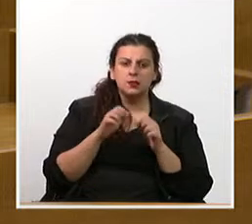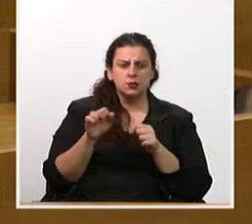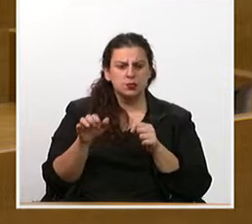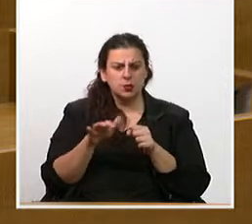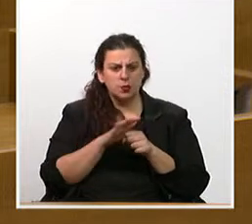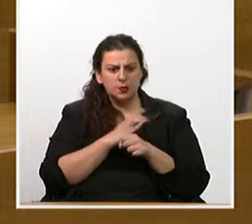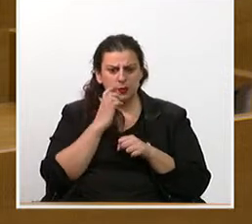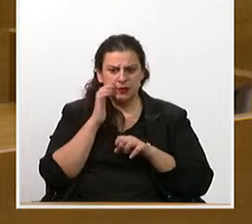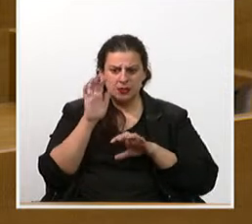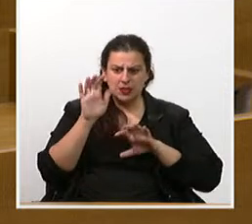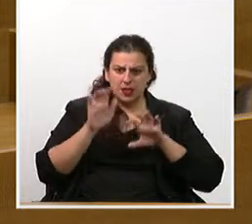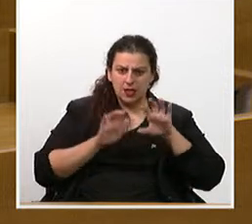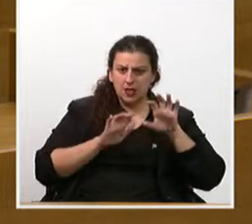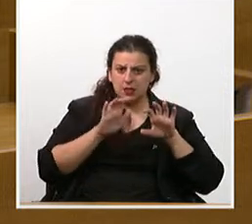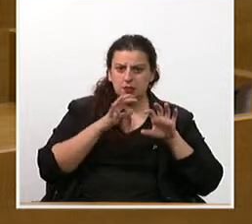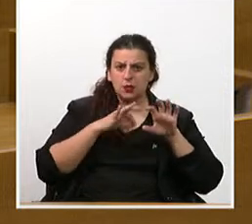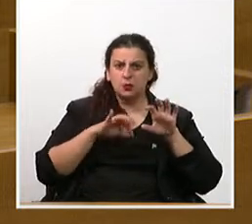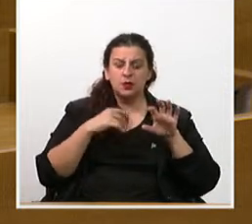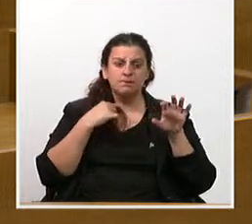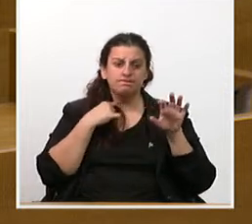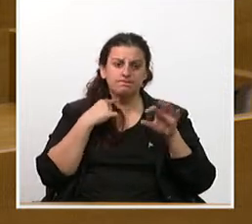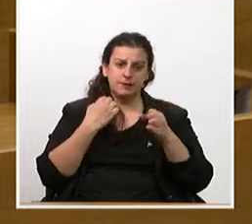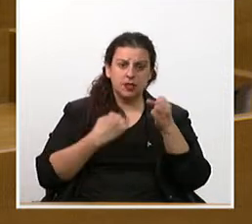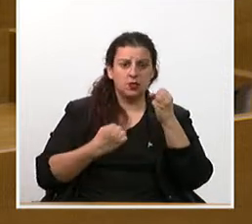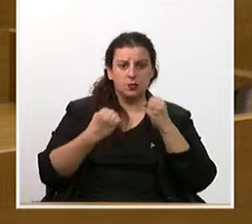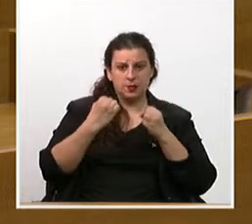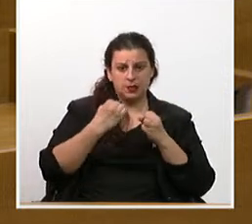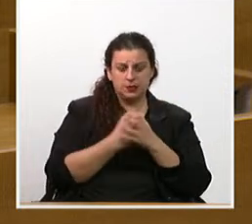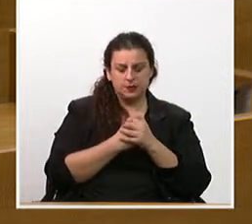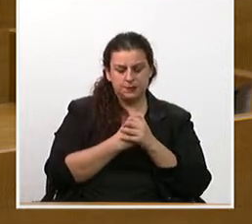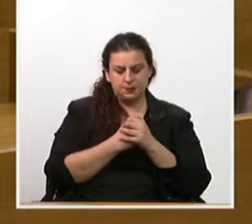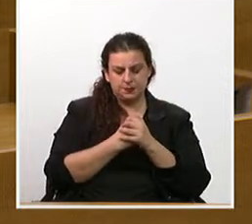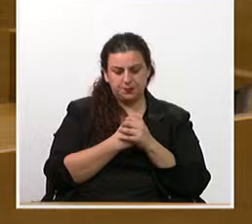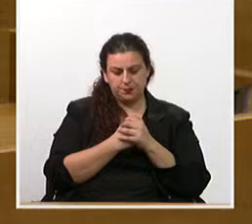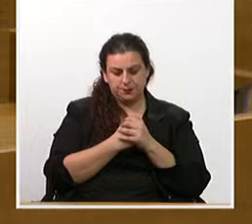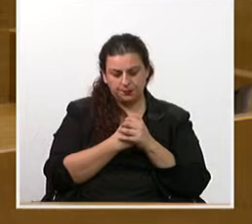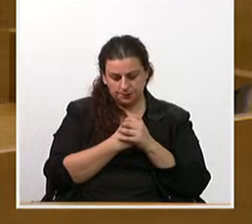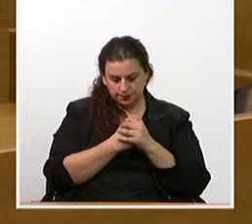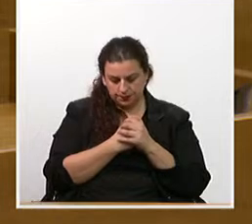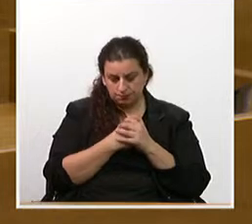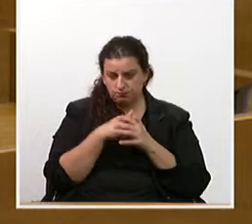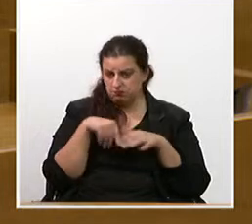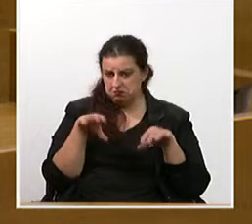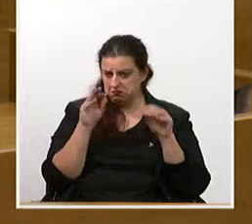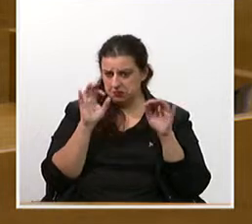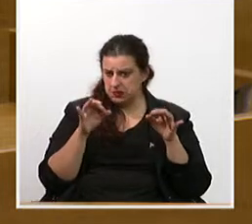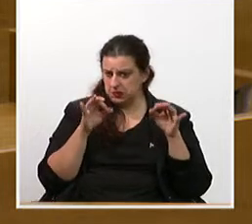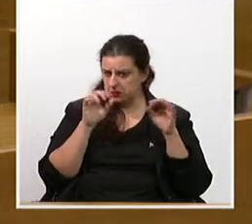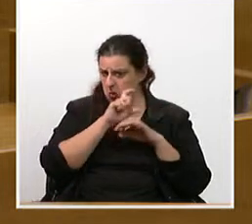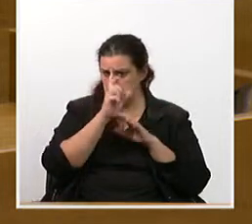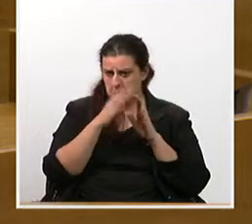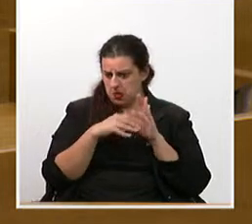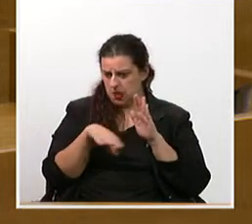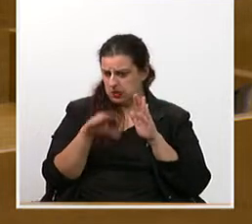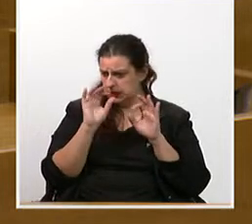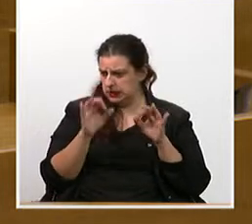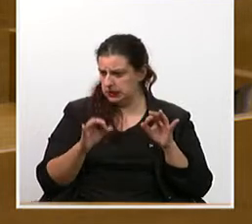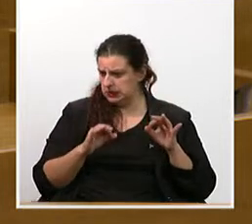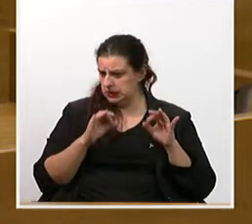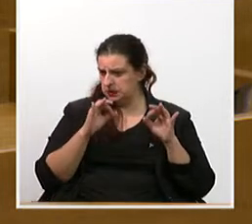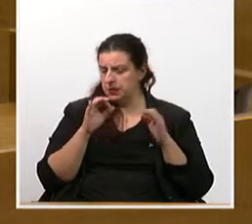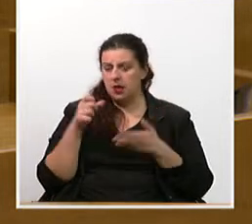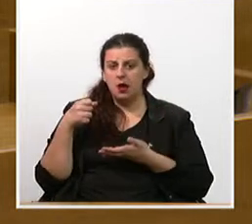a los riesgos que puedan producir pérdidas económicas en sus explotaciones así se ha entendido siempre desde la comunidad valenciana en donde las